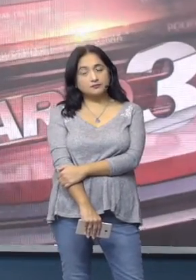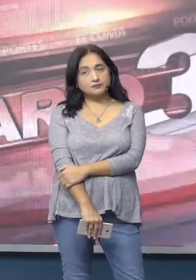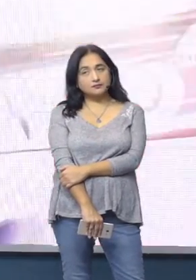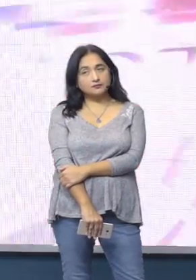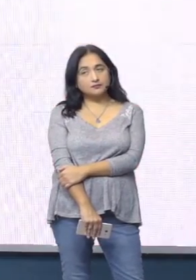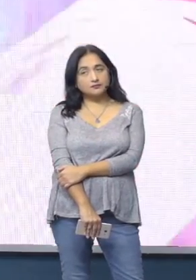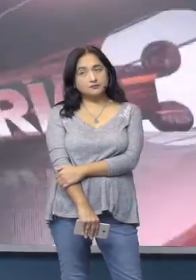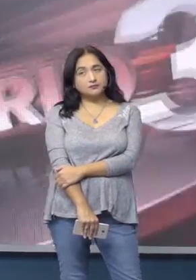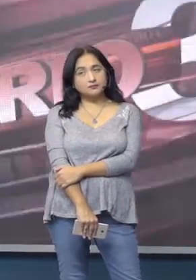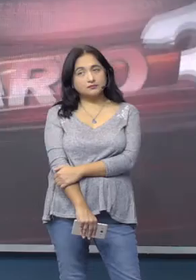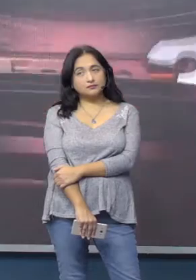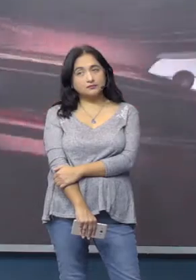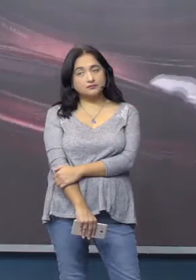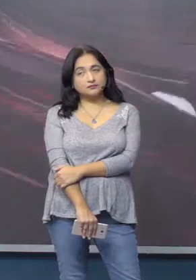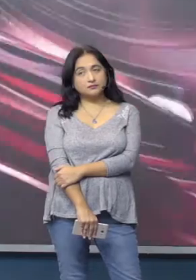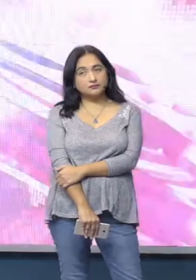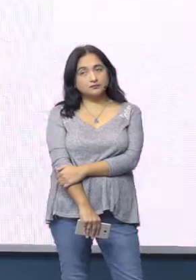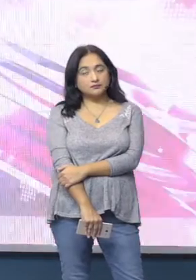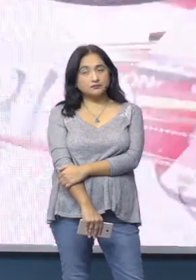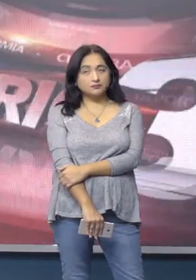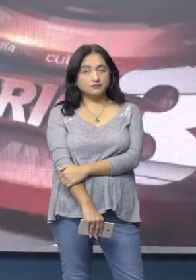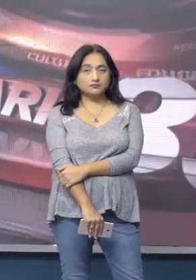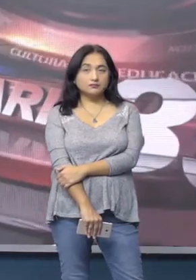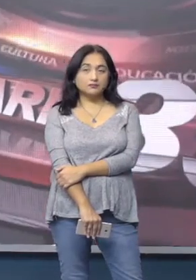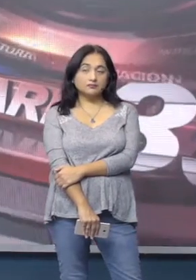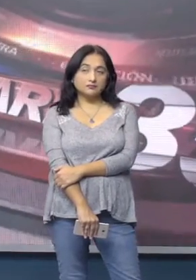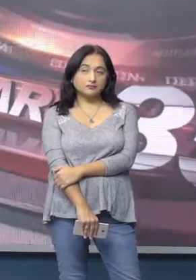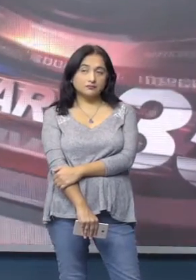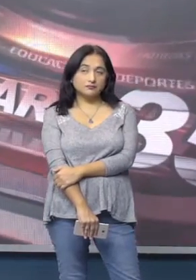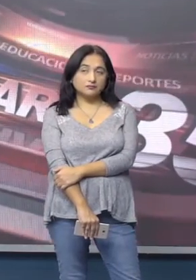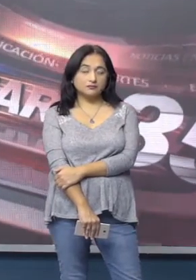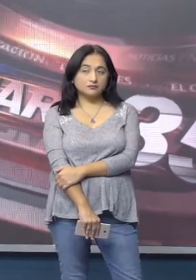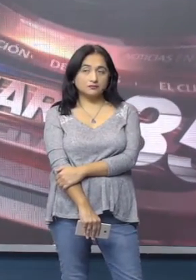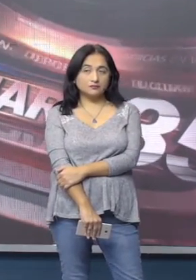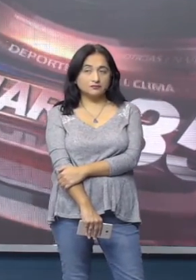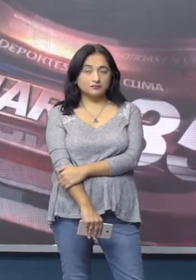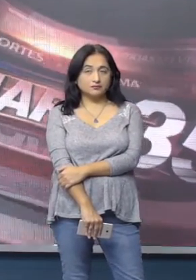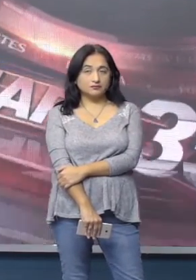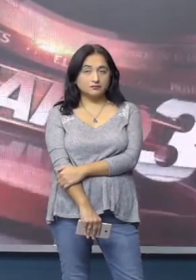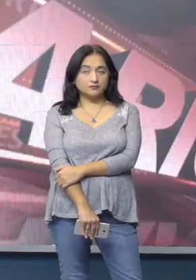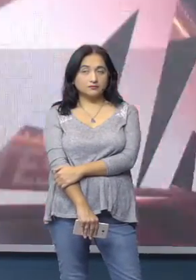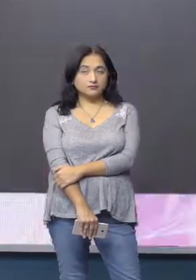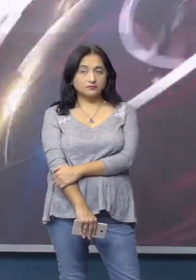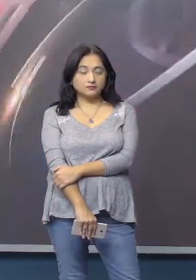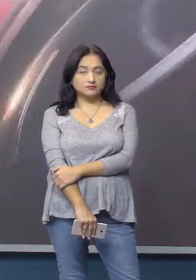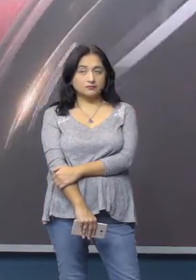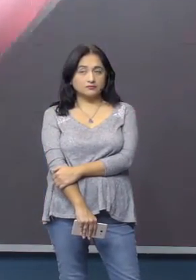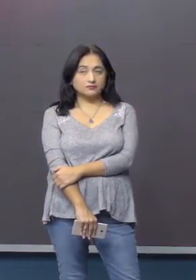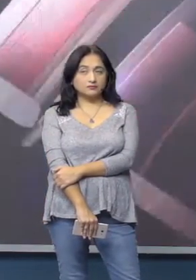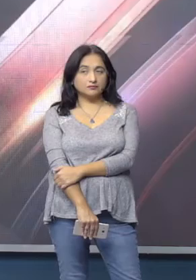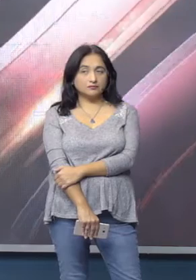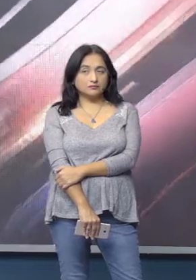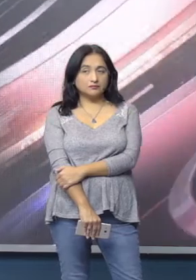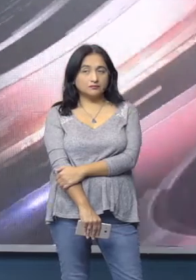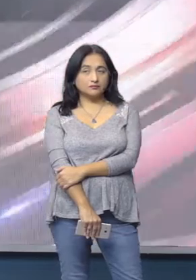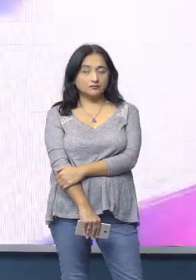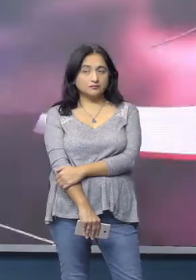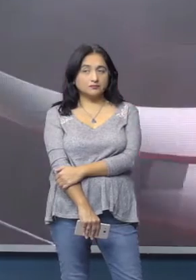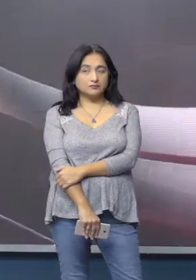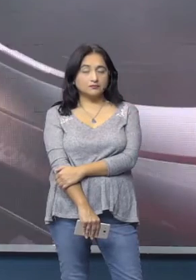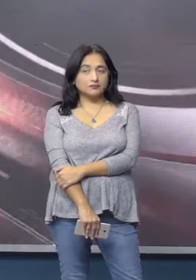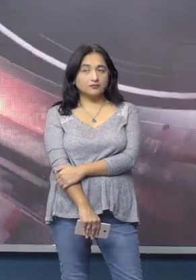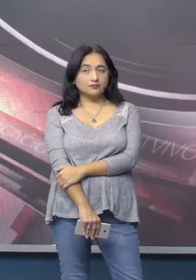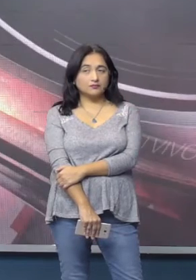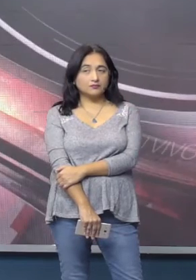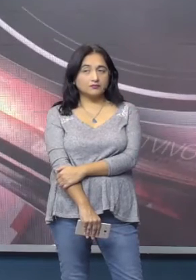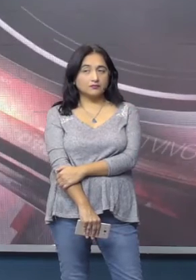promesa de lealtad a la bandera que tienen que hacer los alumnos sexto año del secundario.